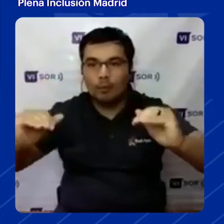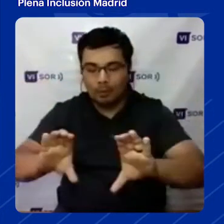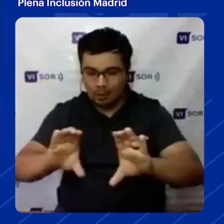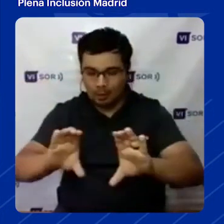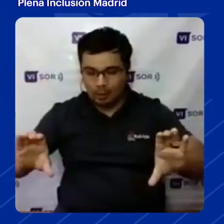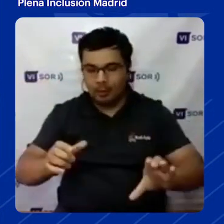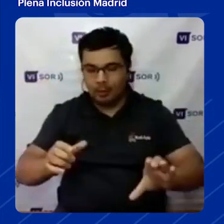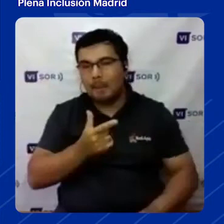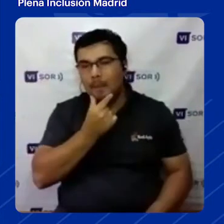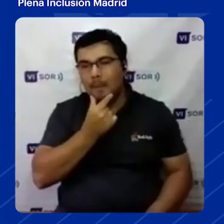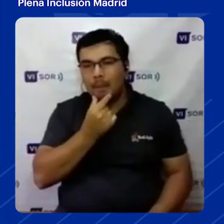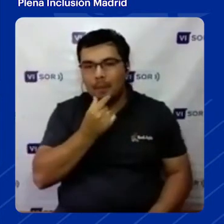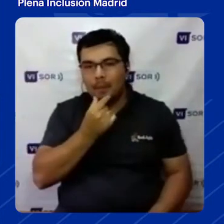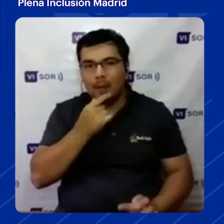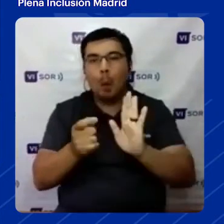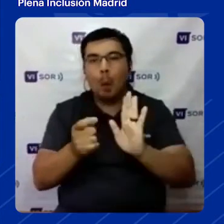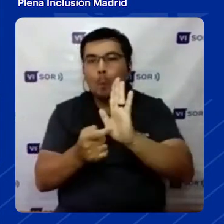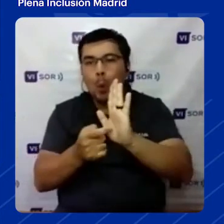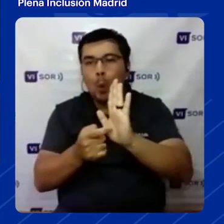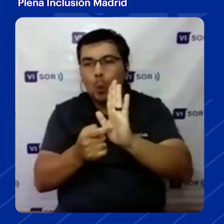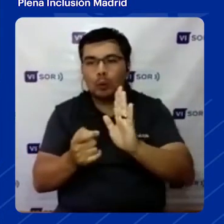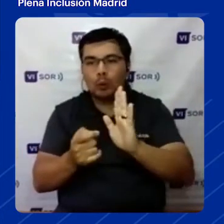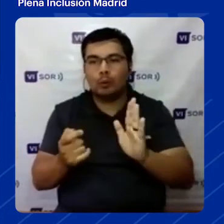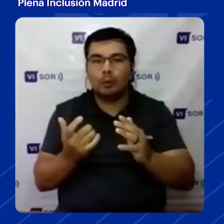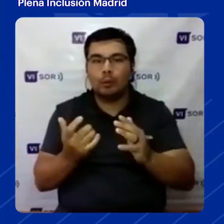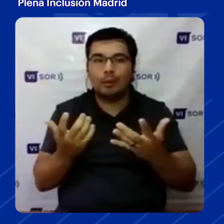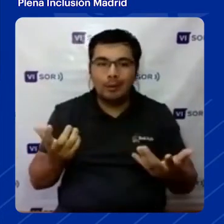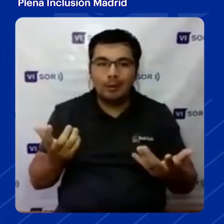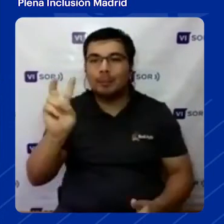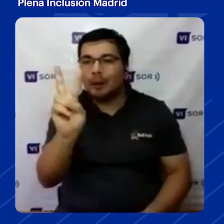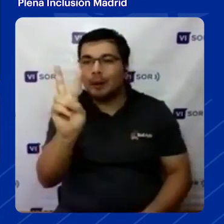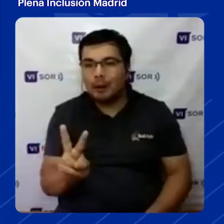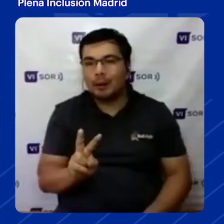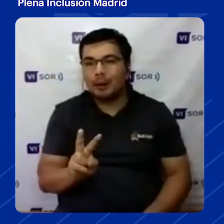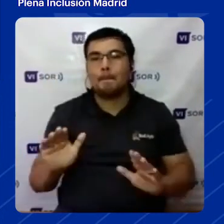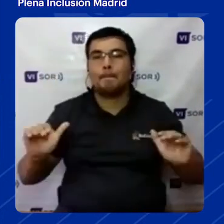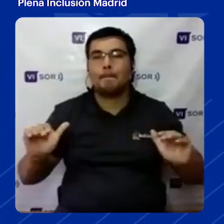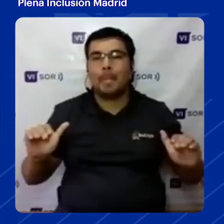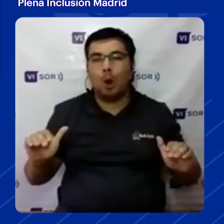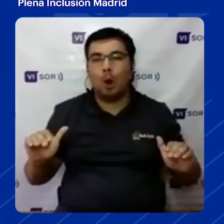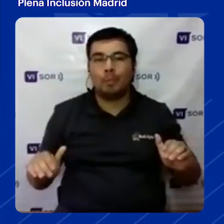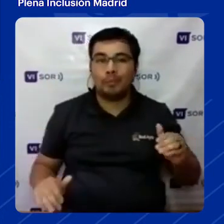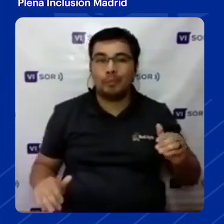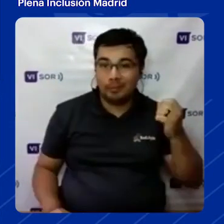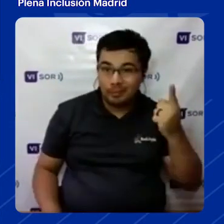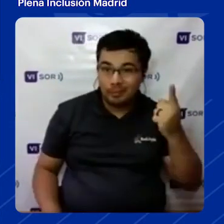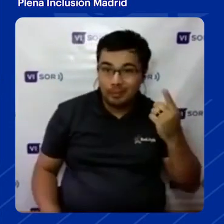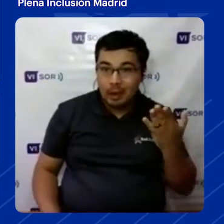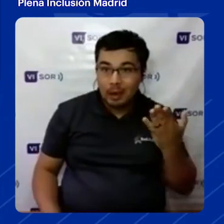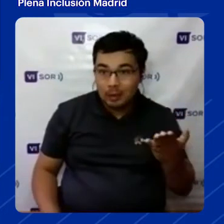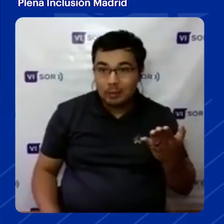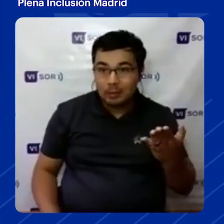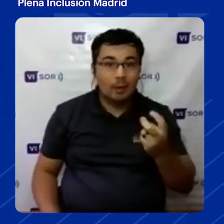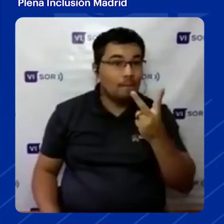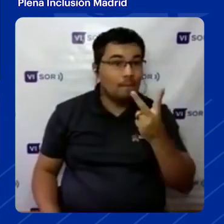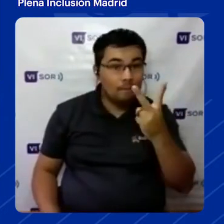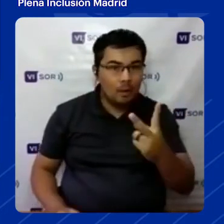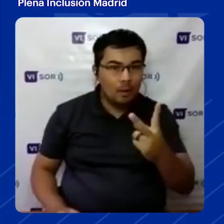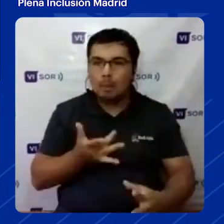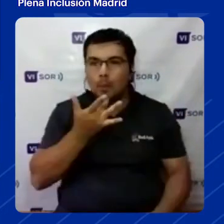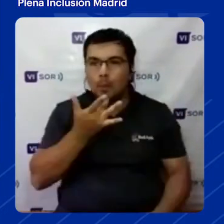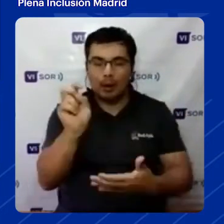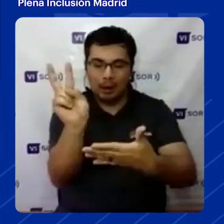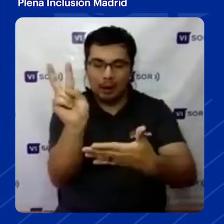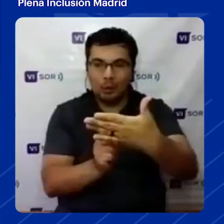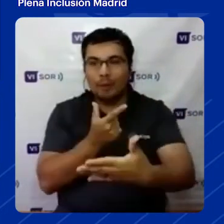forzada para leer precisamente de una manera más cómoda. Entonces, ¿ven por qué la lectura fácil? Es